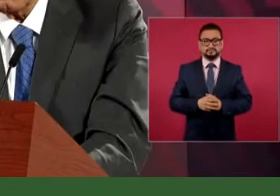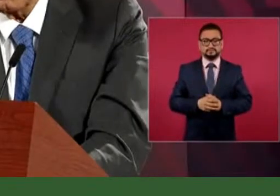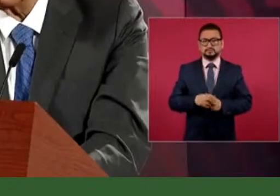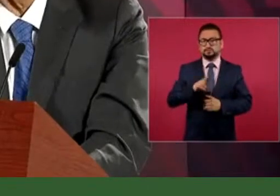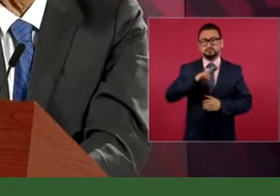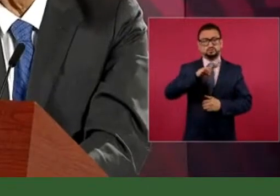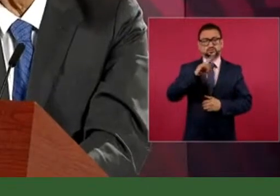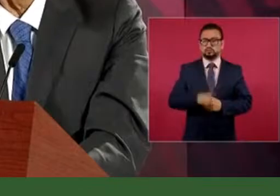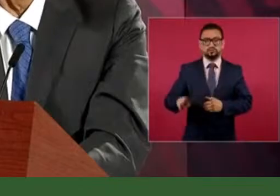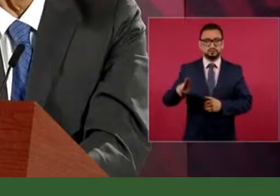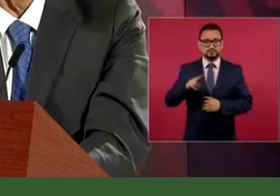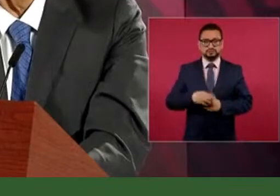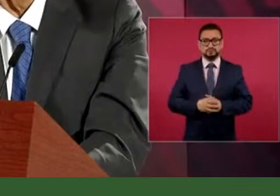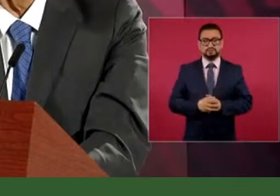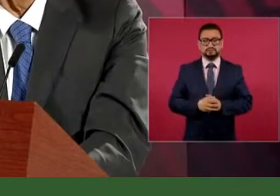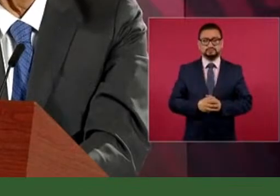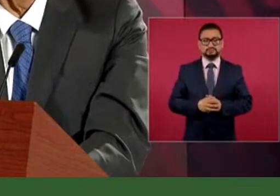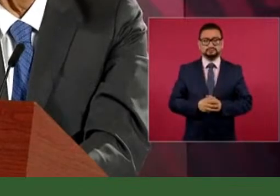Nunca más.